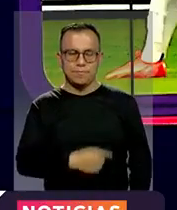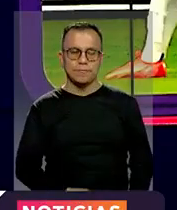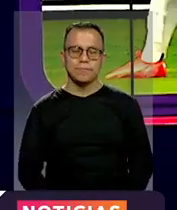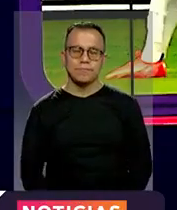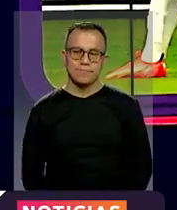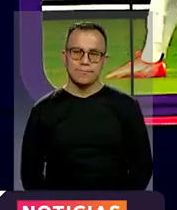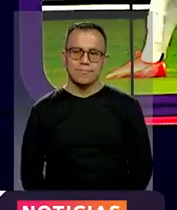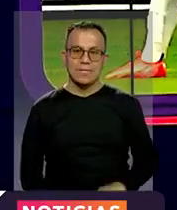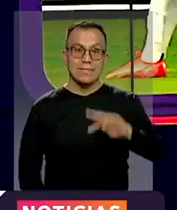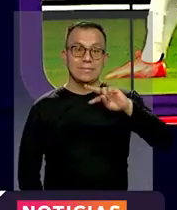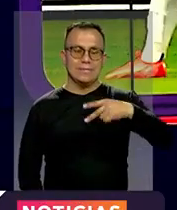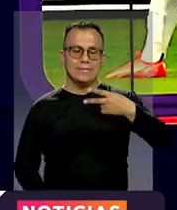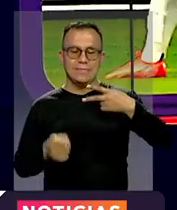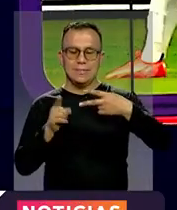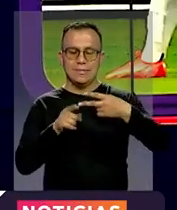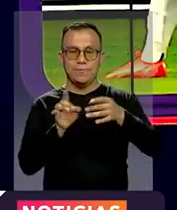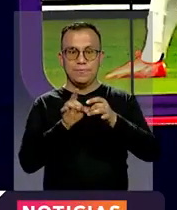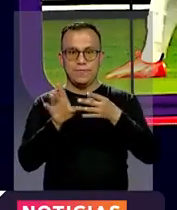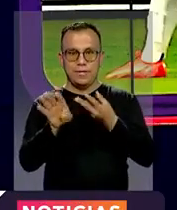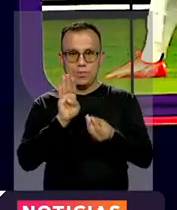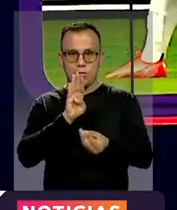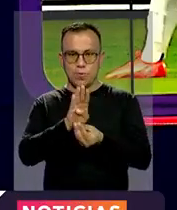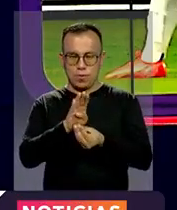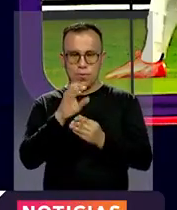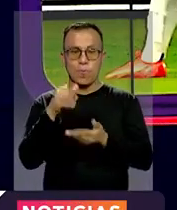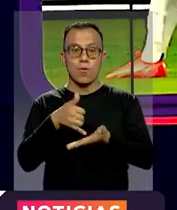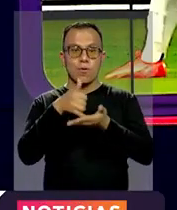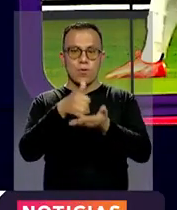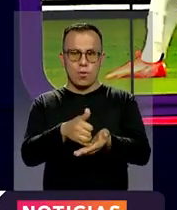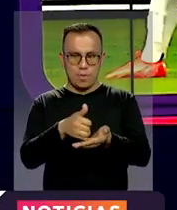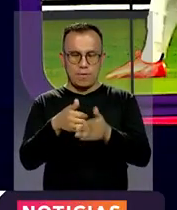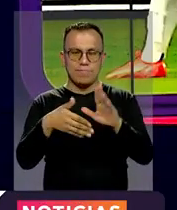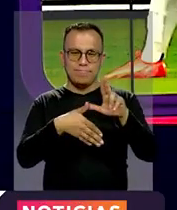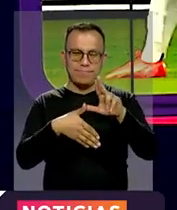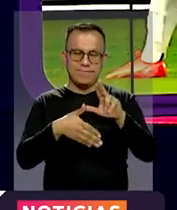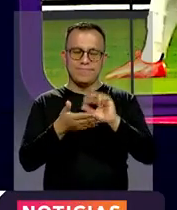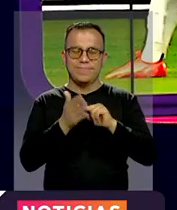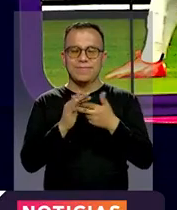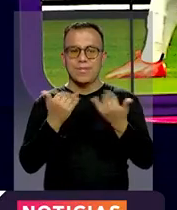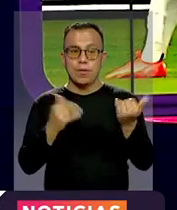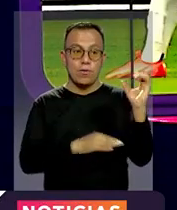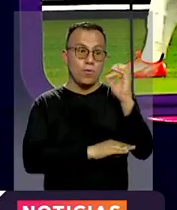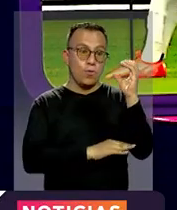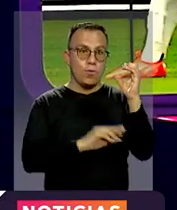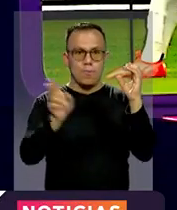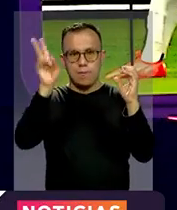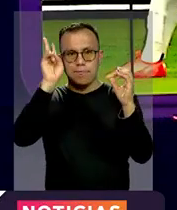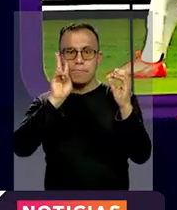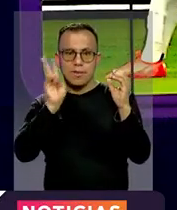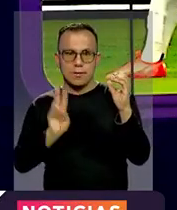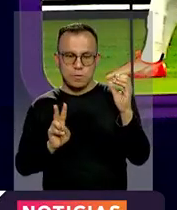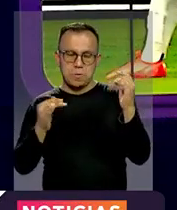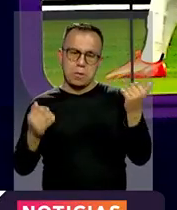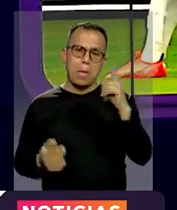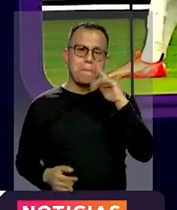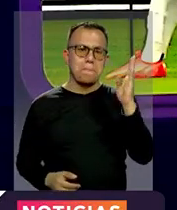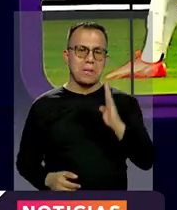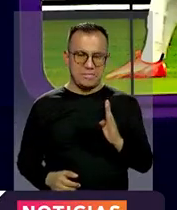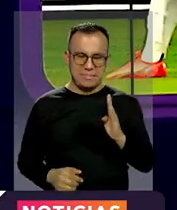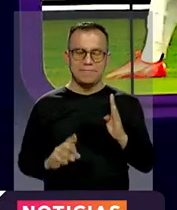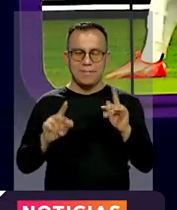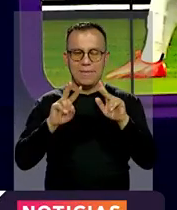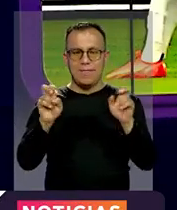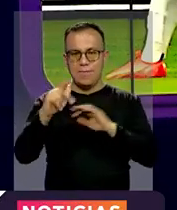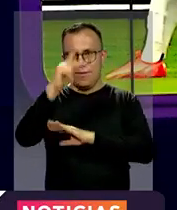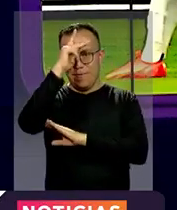Bueno, y la segunda fecha del Grupo B de la Copa América inició en Goianía con el empate entre Colombia y Venezuela, mientras que Brasil no tuvo piedad de la